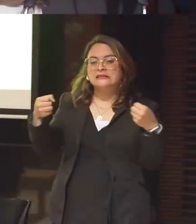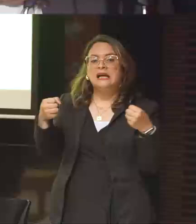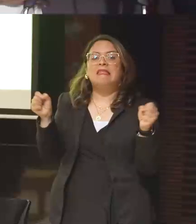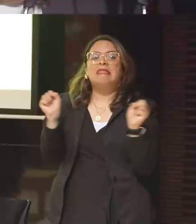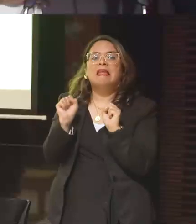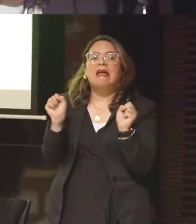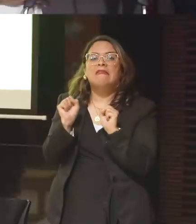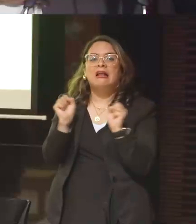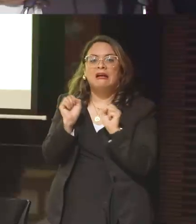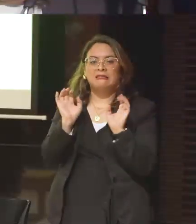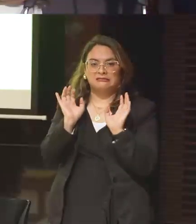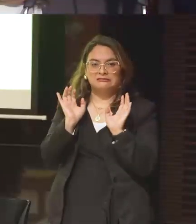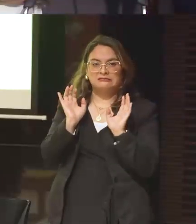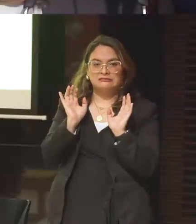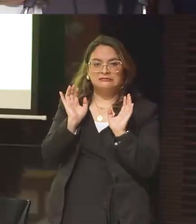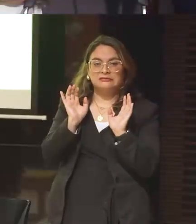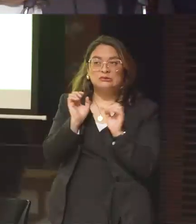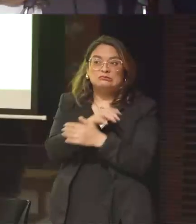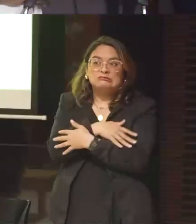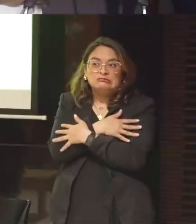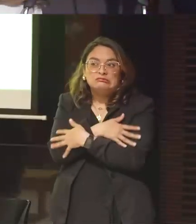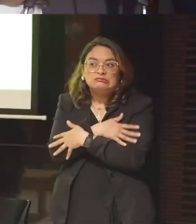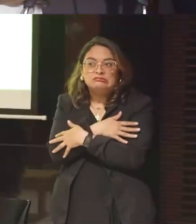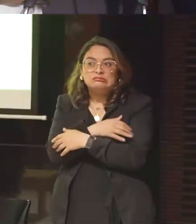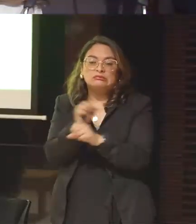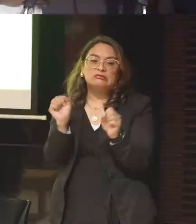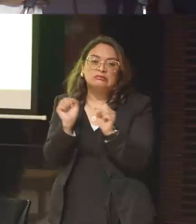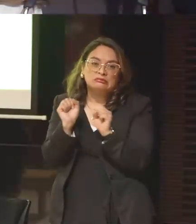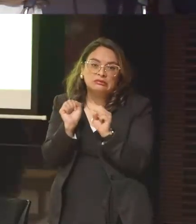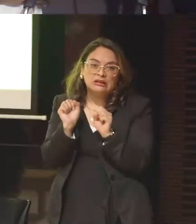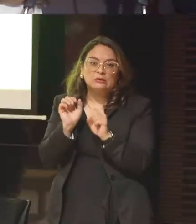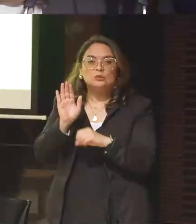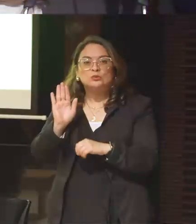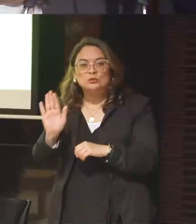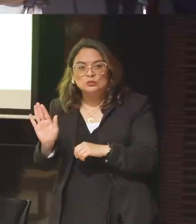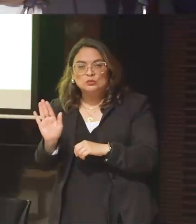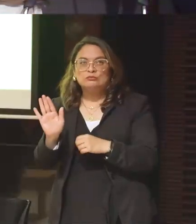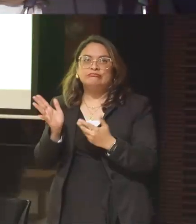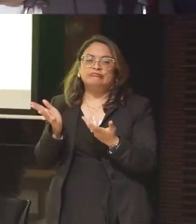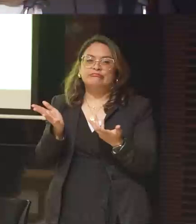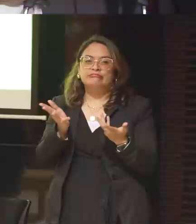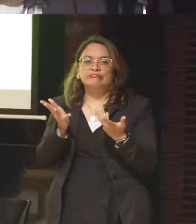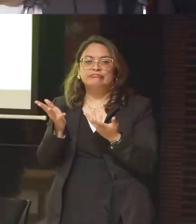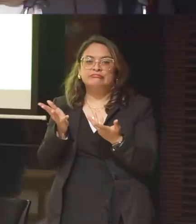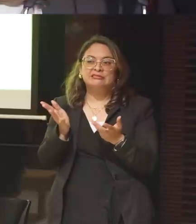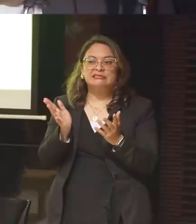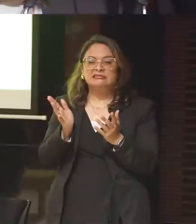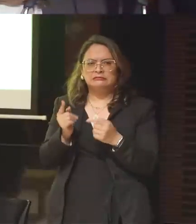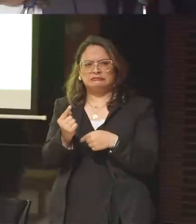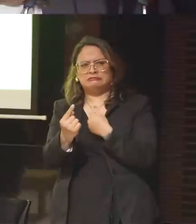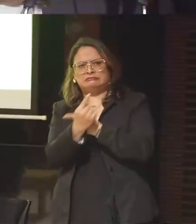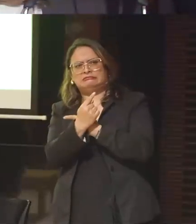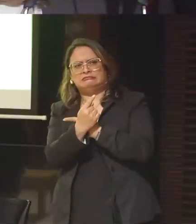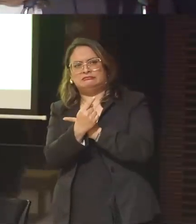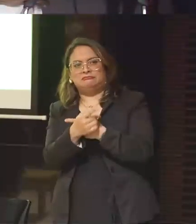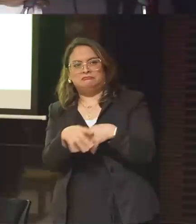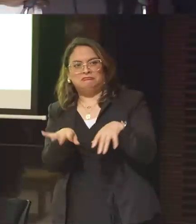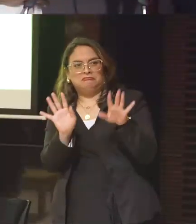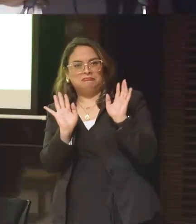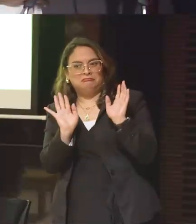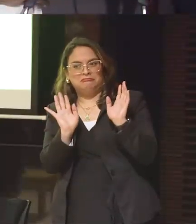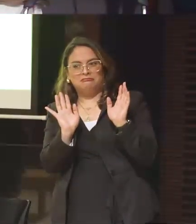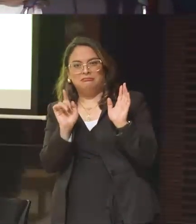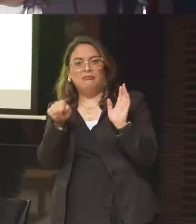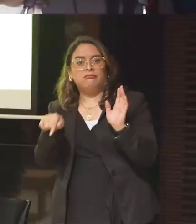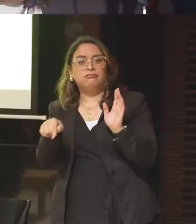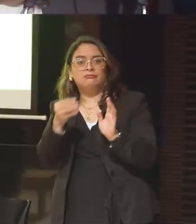que Bogotá es la nevera y es como por el lado frío y como el lado, ¿no? Como muy despectivo, y la realidad es que la nevera es donde está